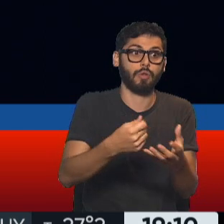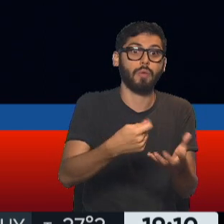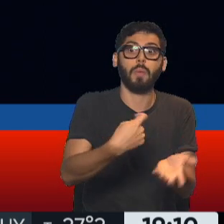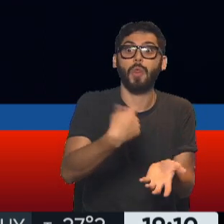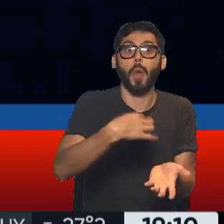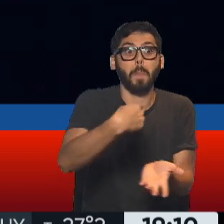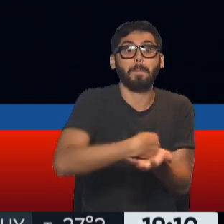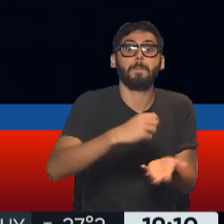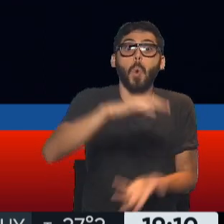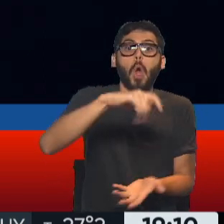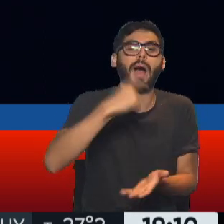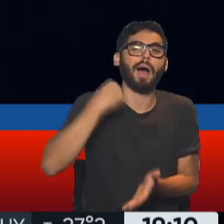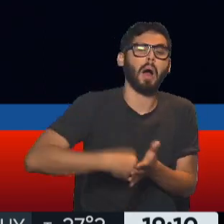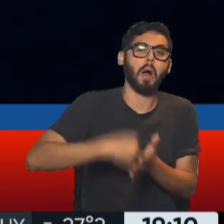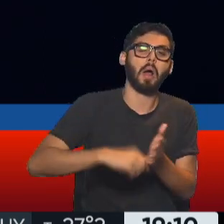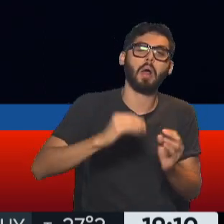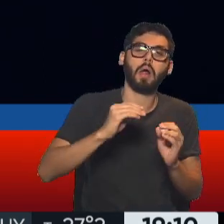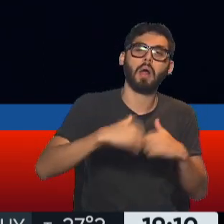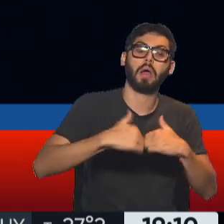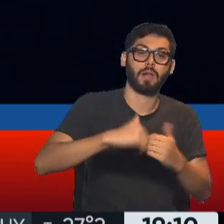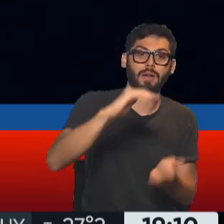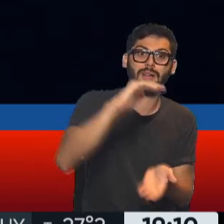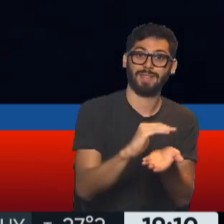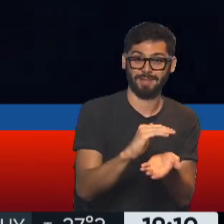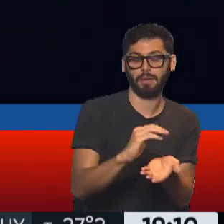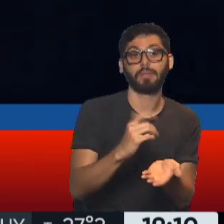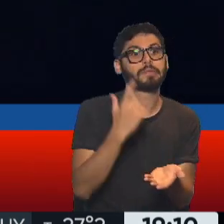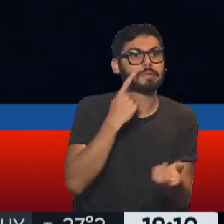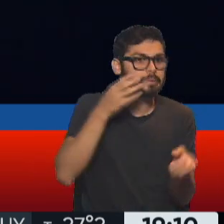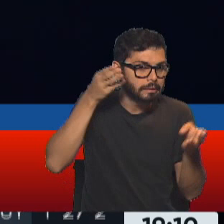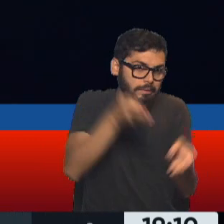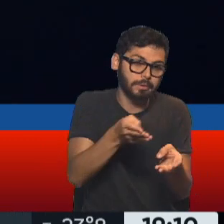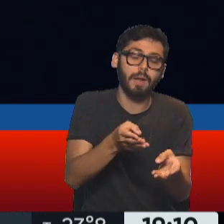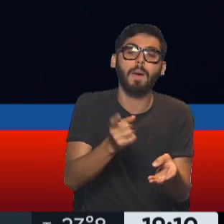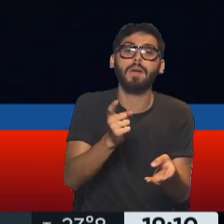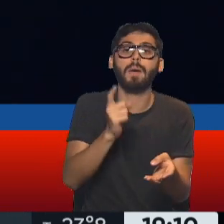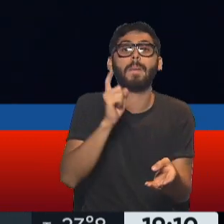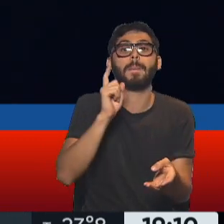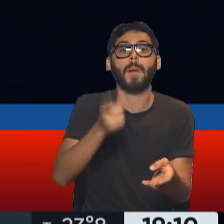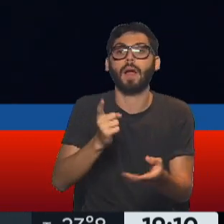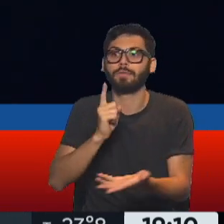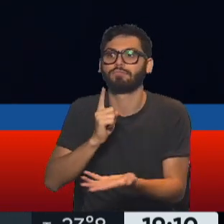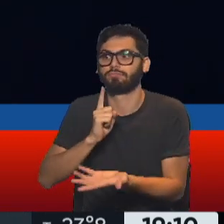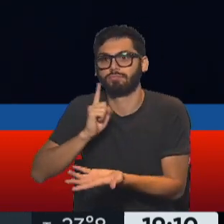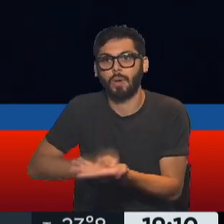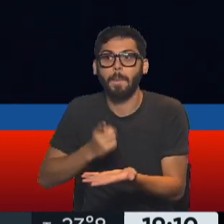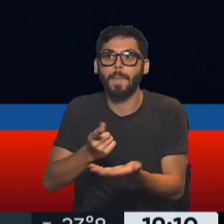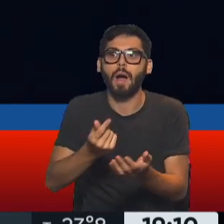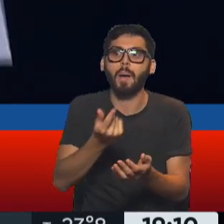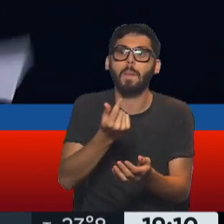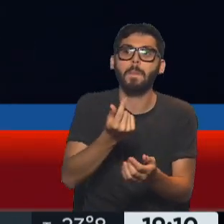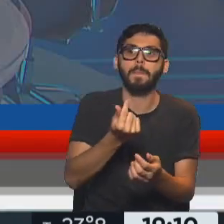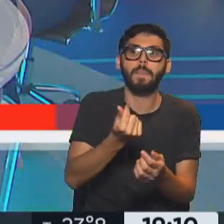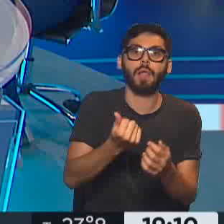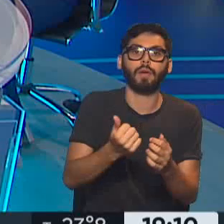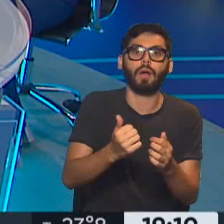contribución, y también disponer de medidas para atacar los problemas de lavado de dinero.